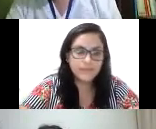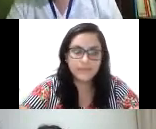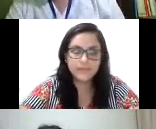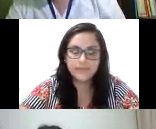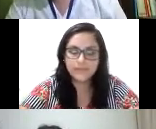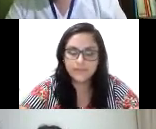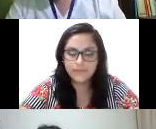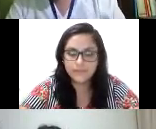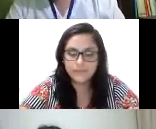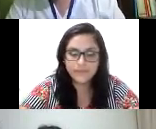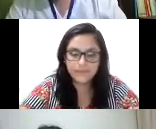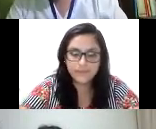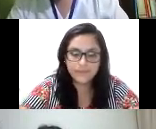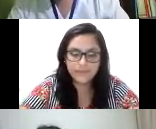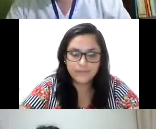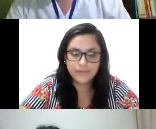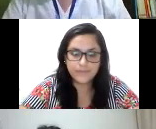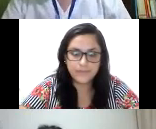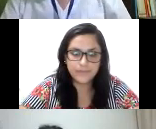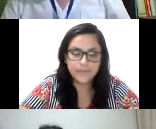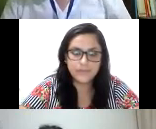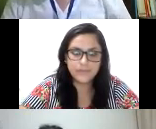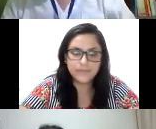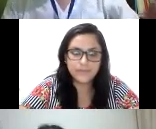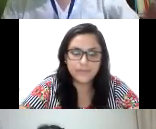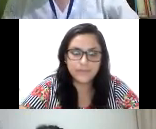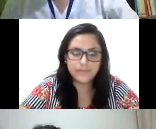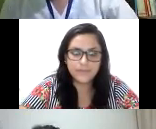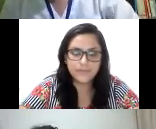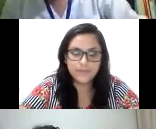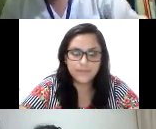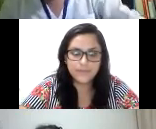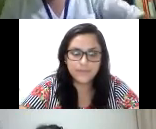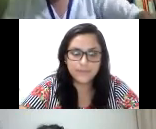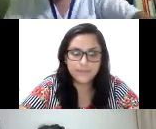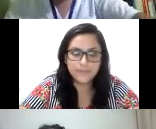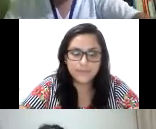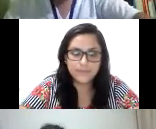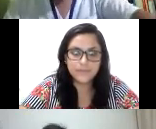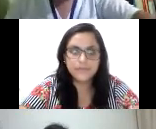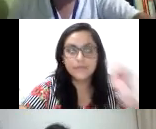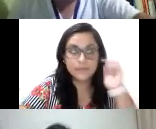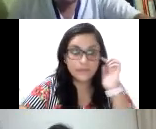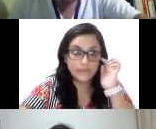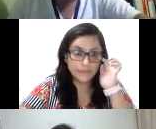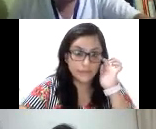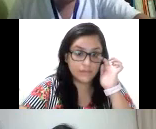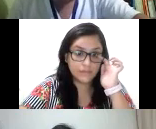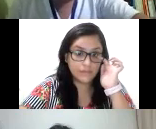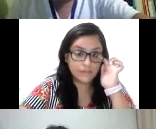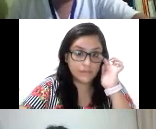paciente, ayudarle a que pueda tener, digamos, un control de su eje lineal, de su eje axial, de su tronco